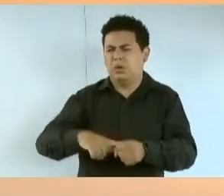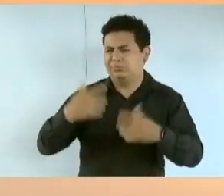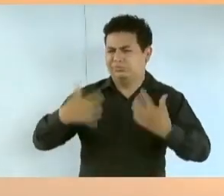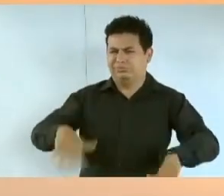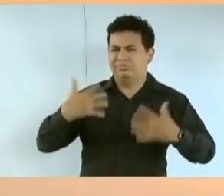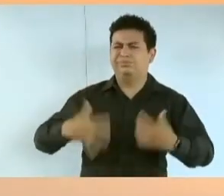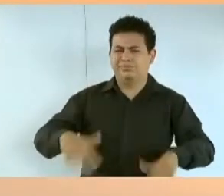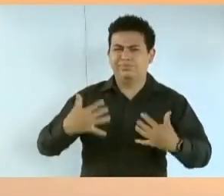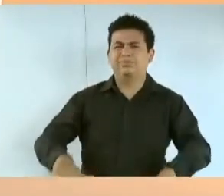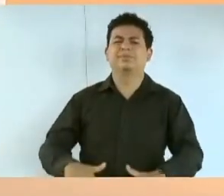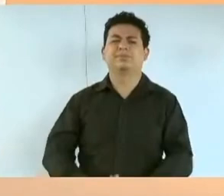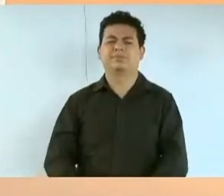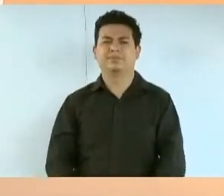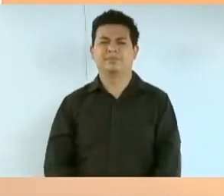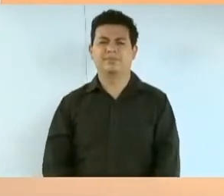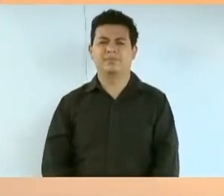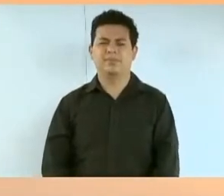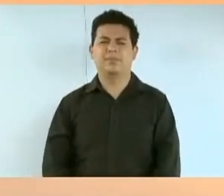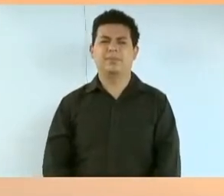Y por